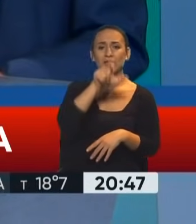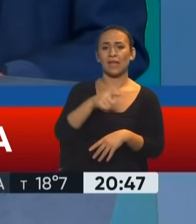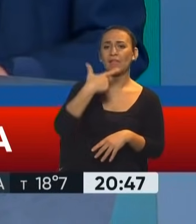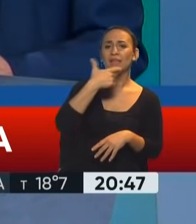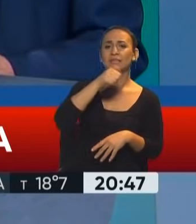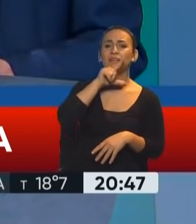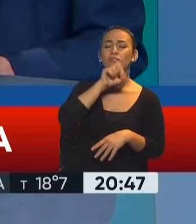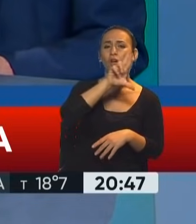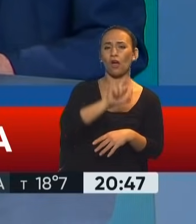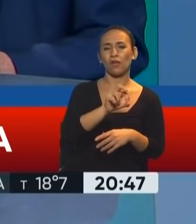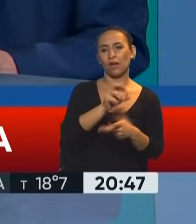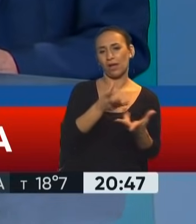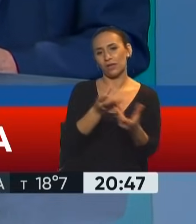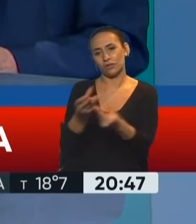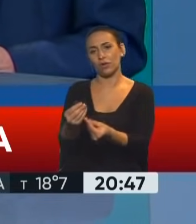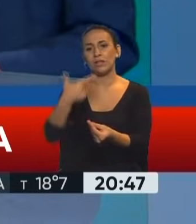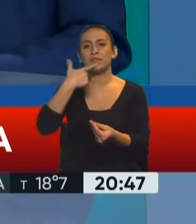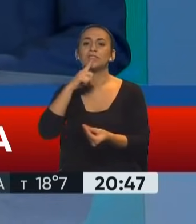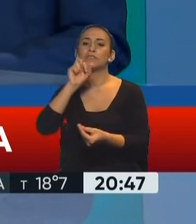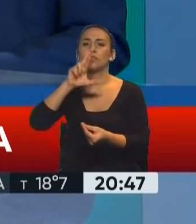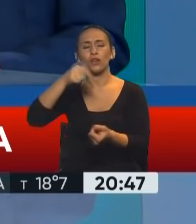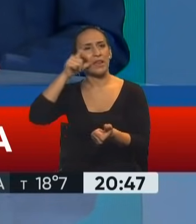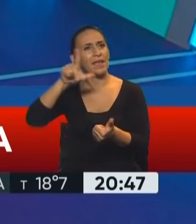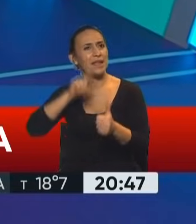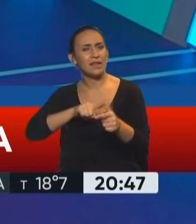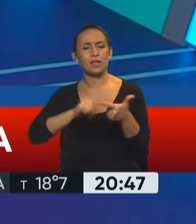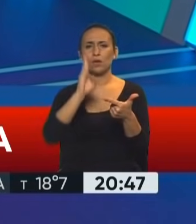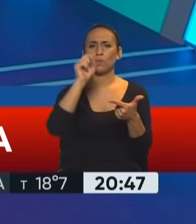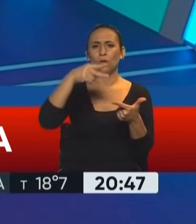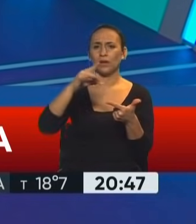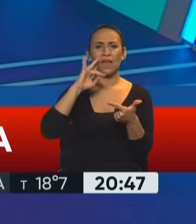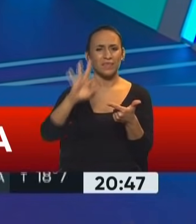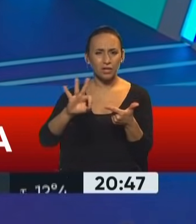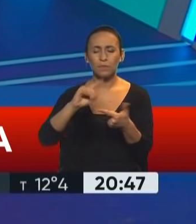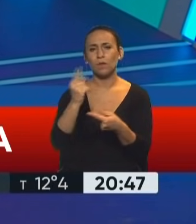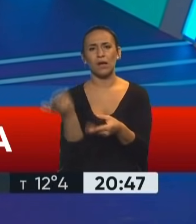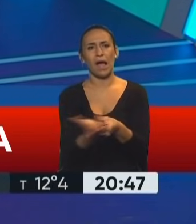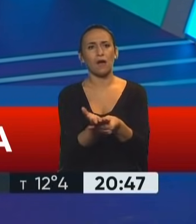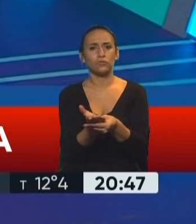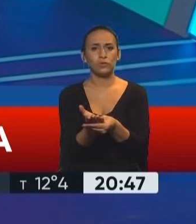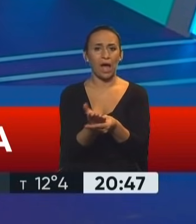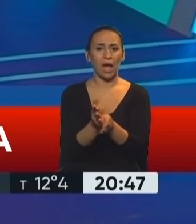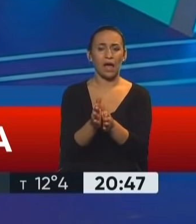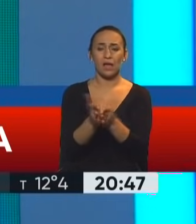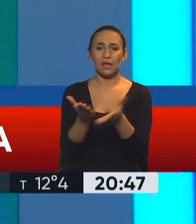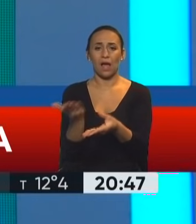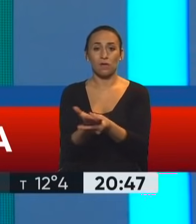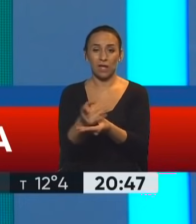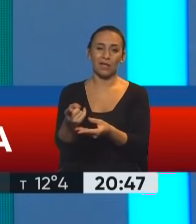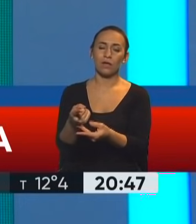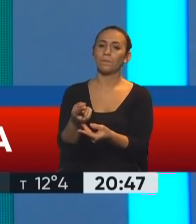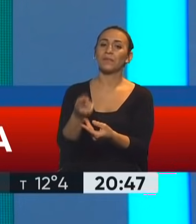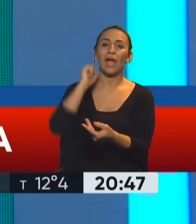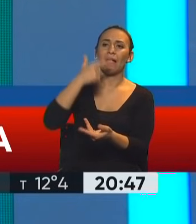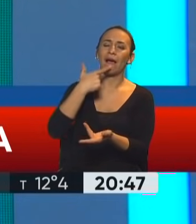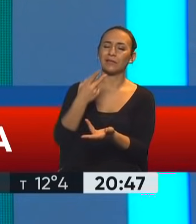Santoro colaboró con Stornelli, con Bonadío, en la causa donde se dijo que se había sobrefacturado el gas.